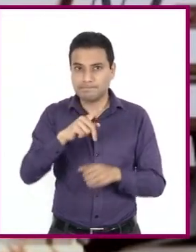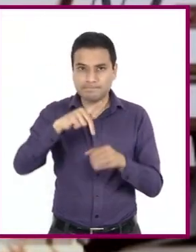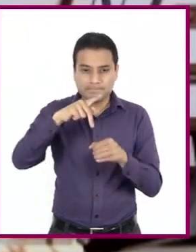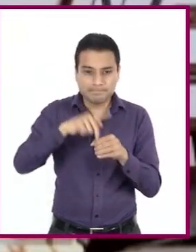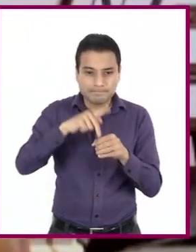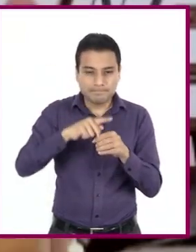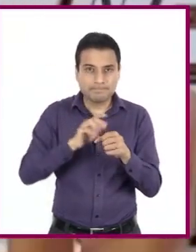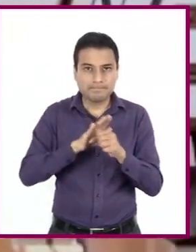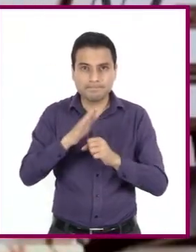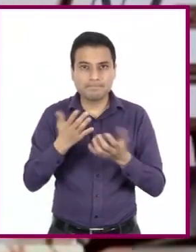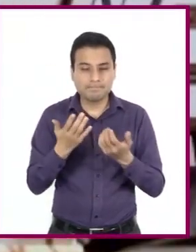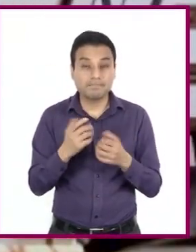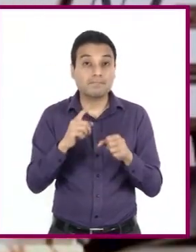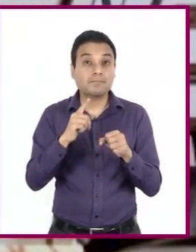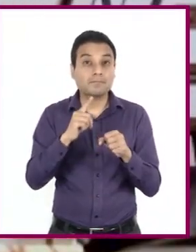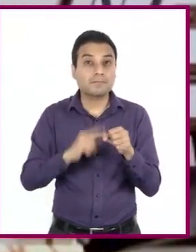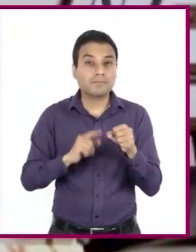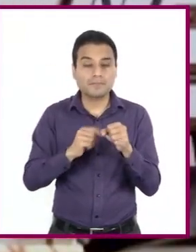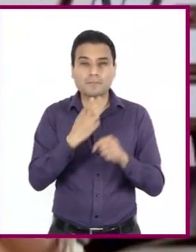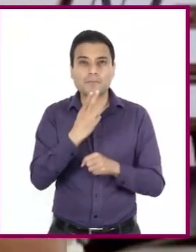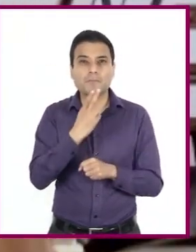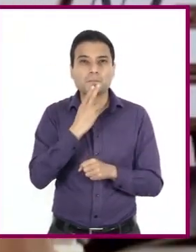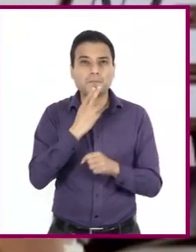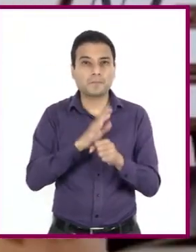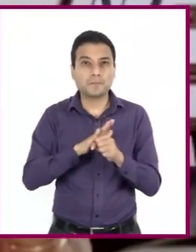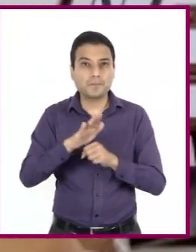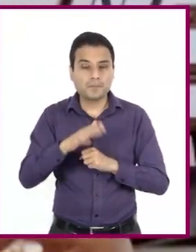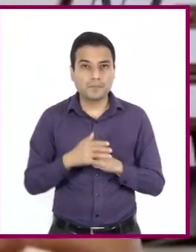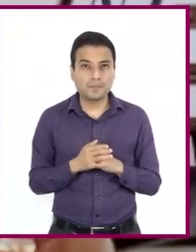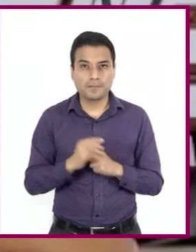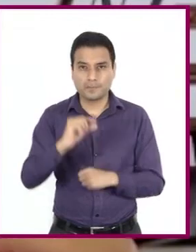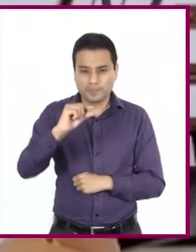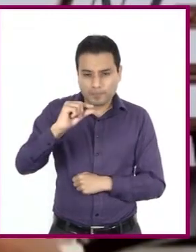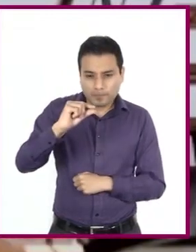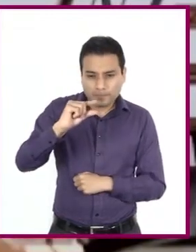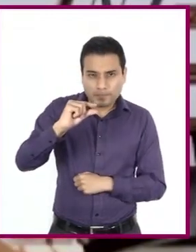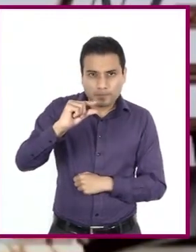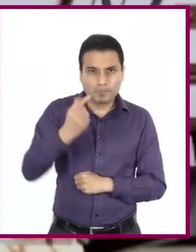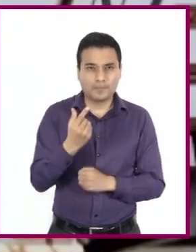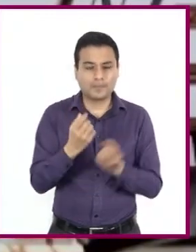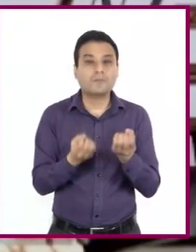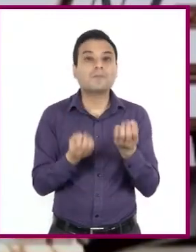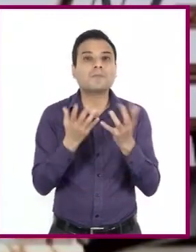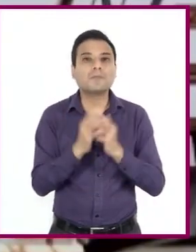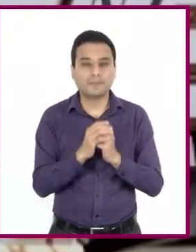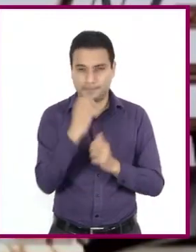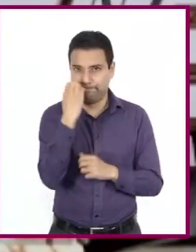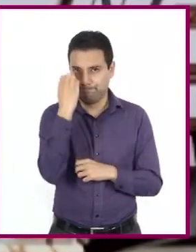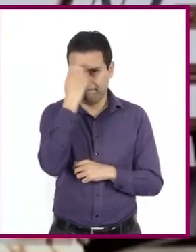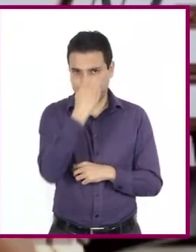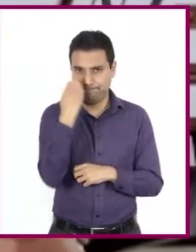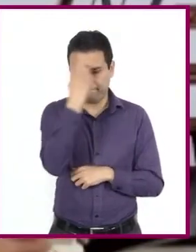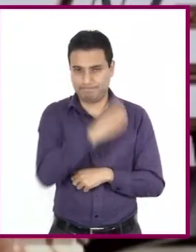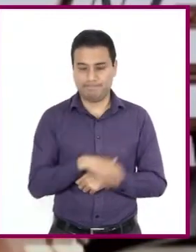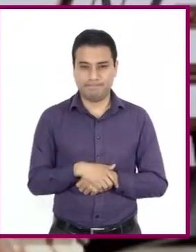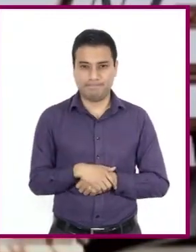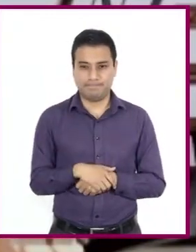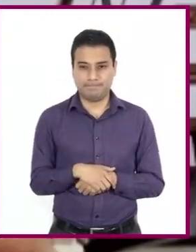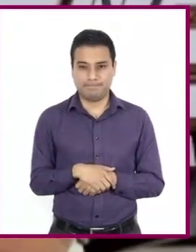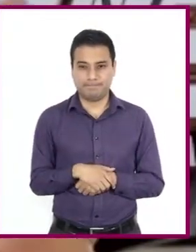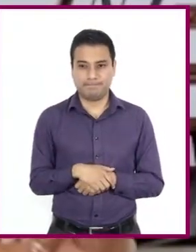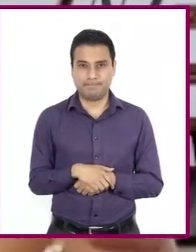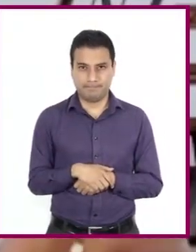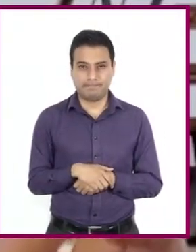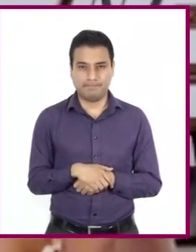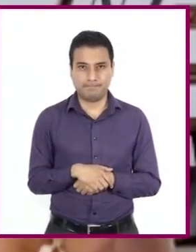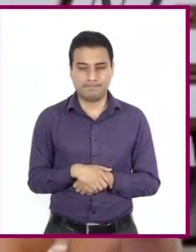imprimir, los colores que va a tener ese texto, el tamaño de la letra que vamos a utilizar, qué tan